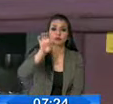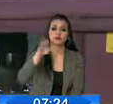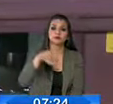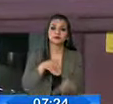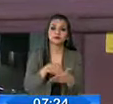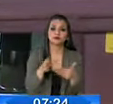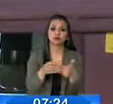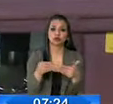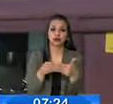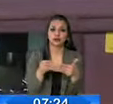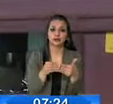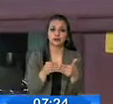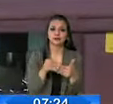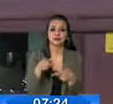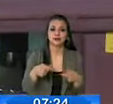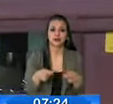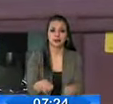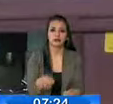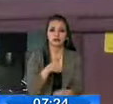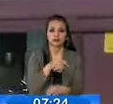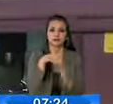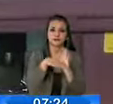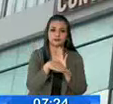$400,000 registrados en su cuenta.